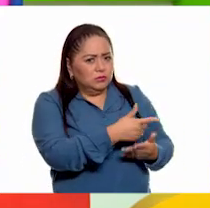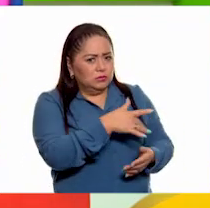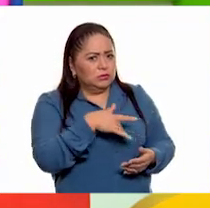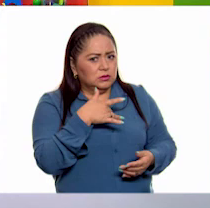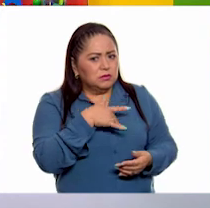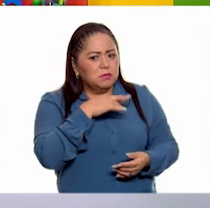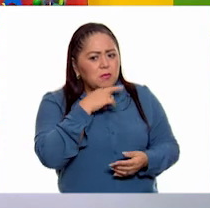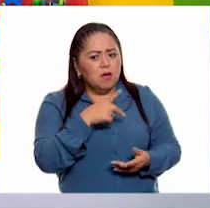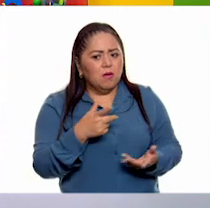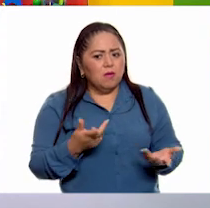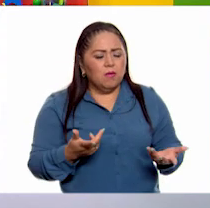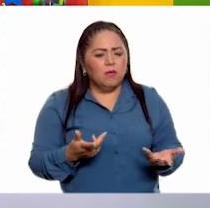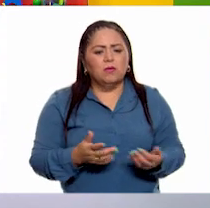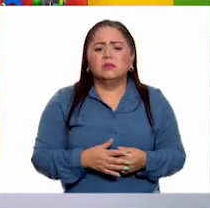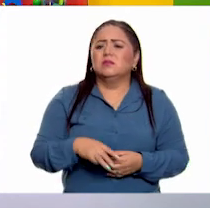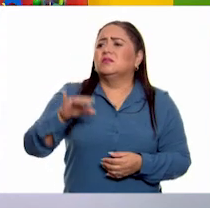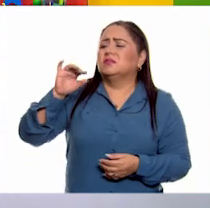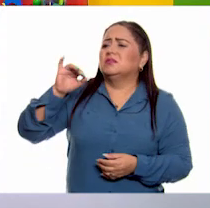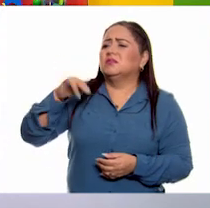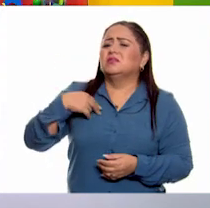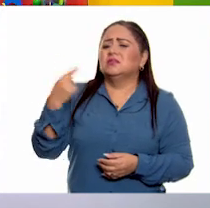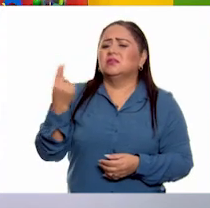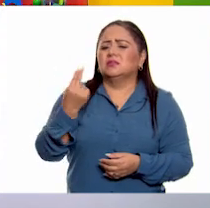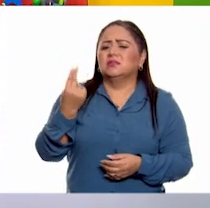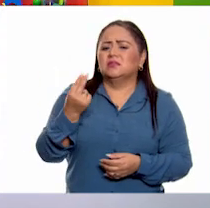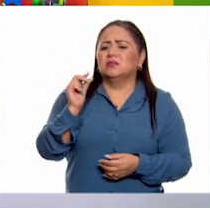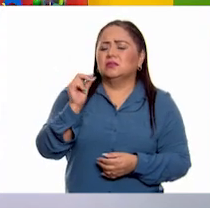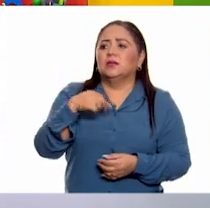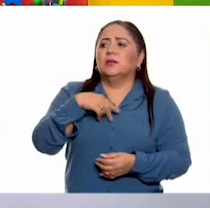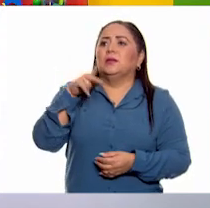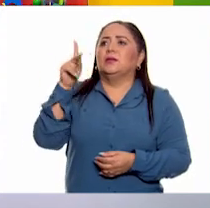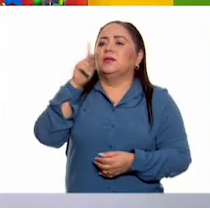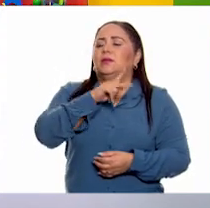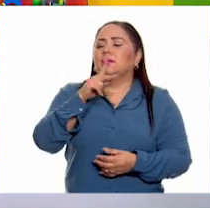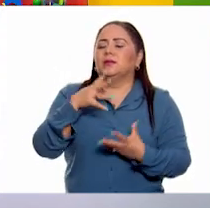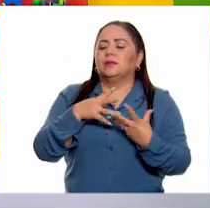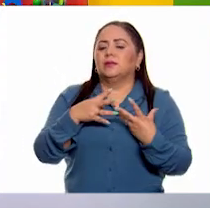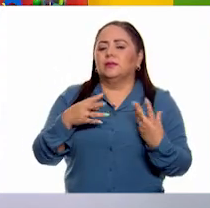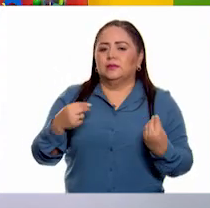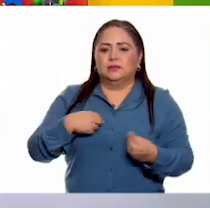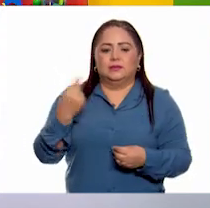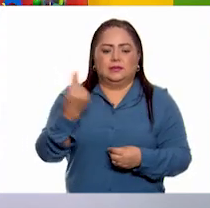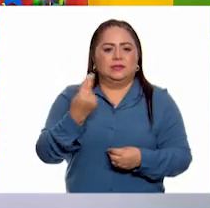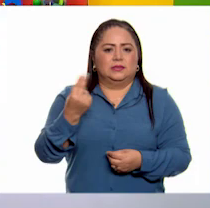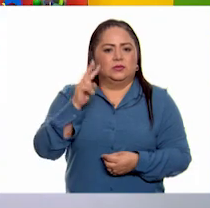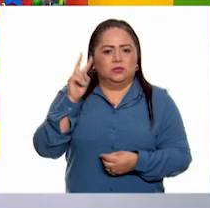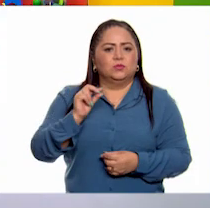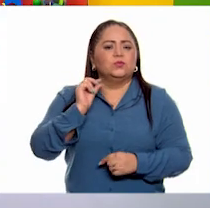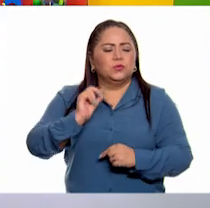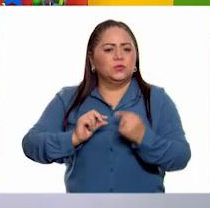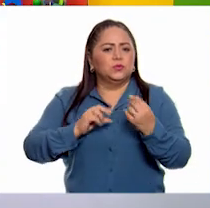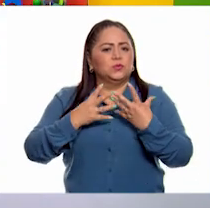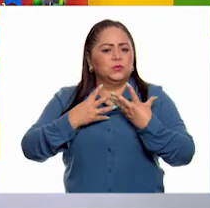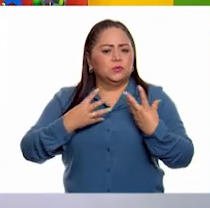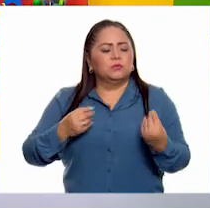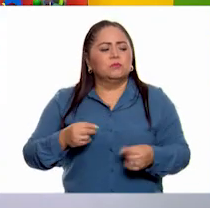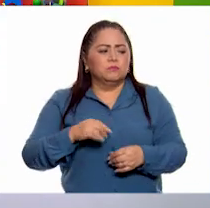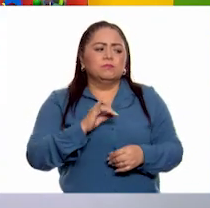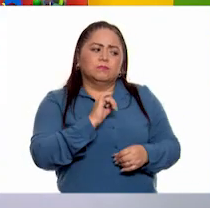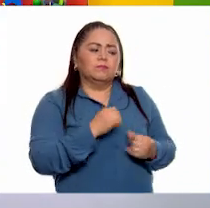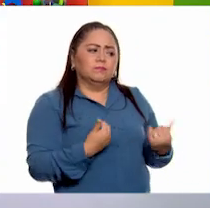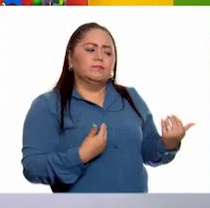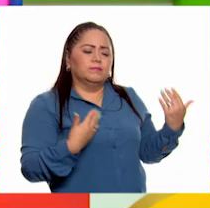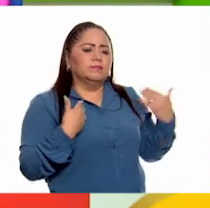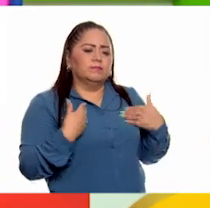sentirte mejor? Sí, necesito un momento para respirar y para poder tranquilizarme poco a poco. Pues sí,